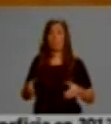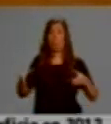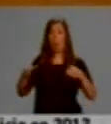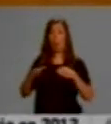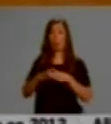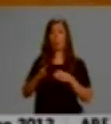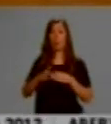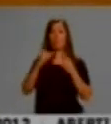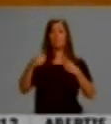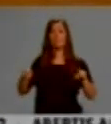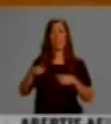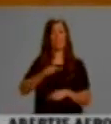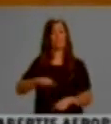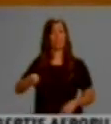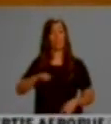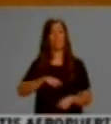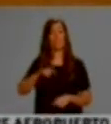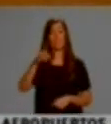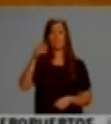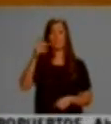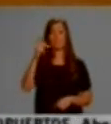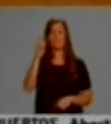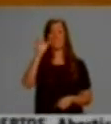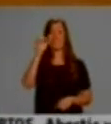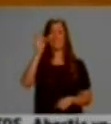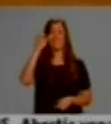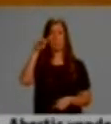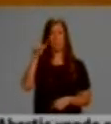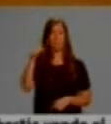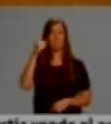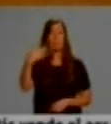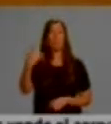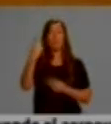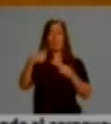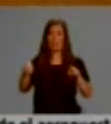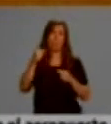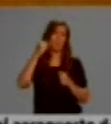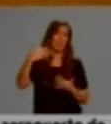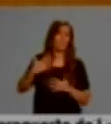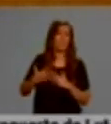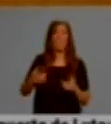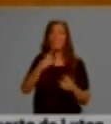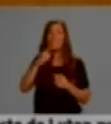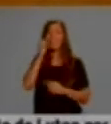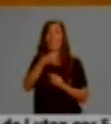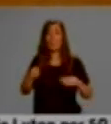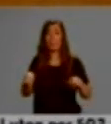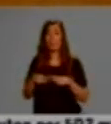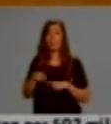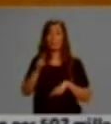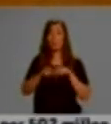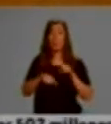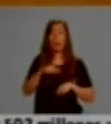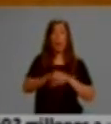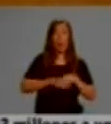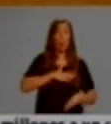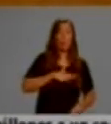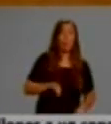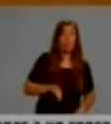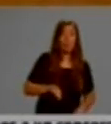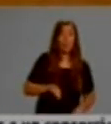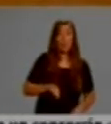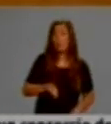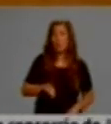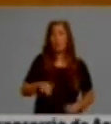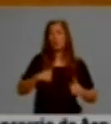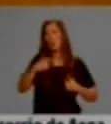grupo musical español que tama, de una conocidísima canción, frente al hacemos lo que podemos,